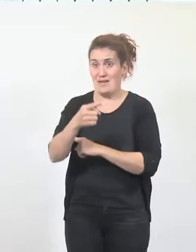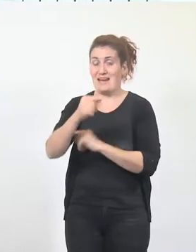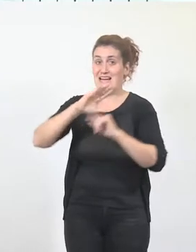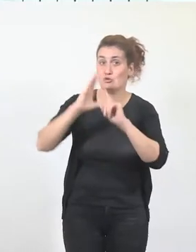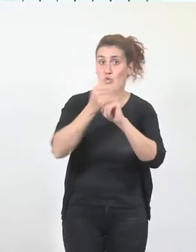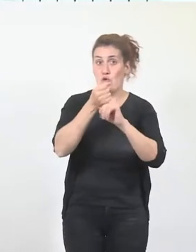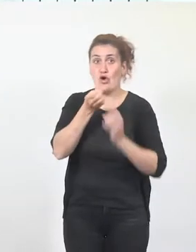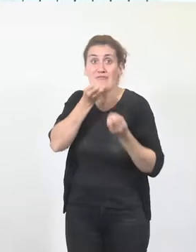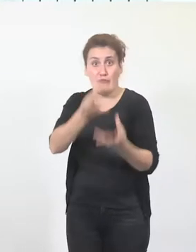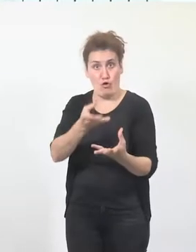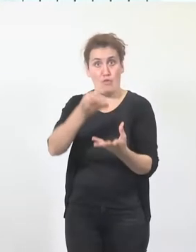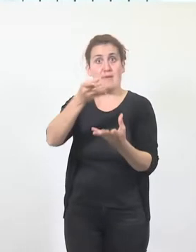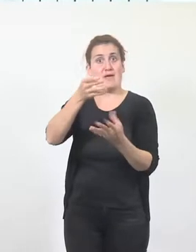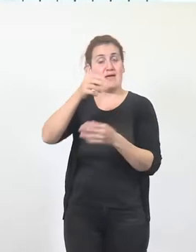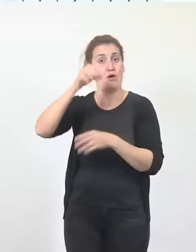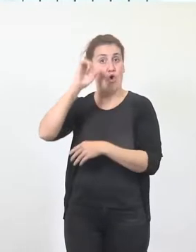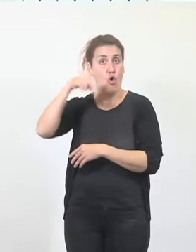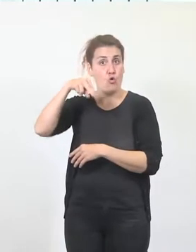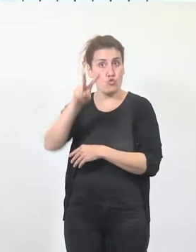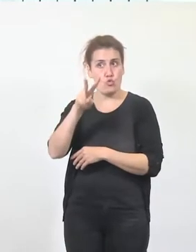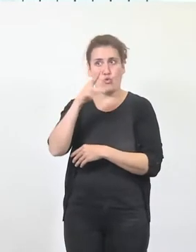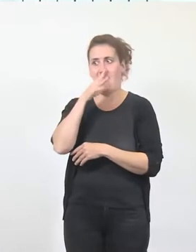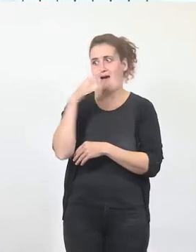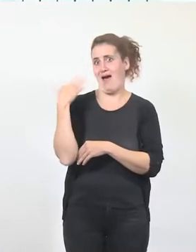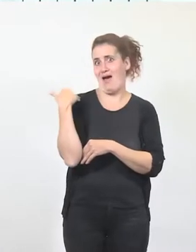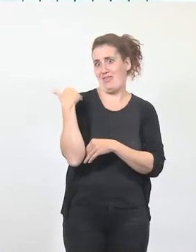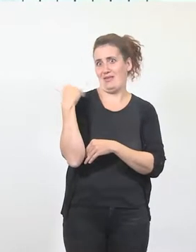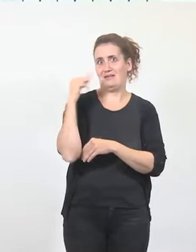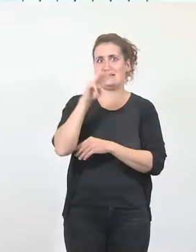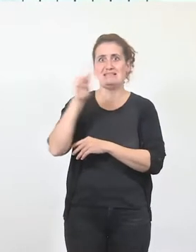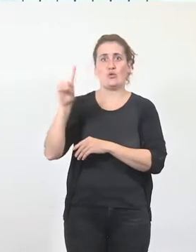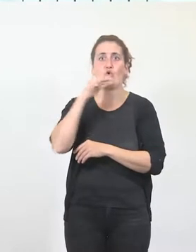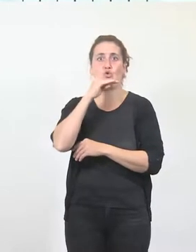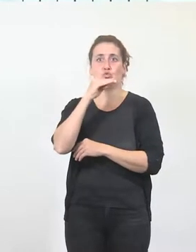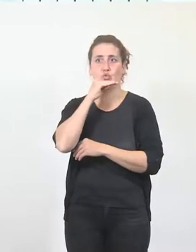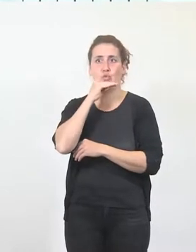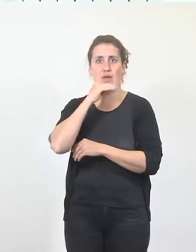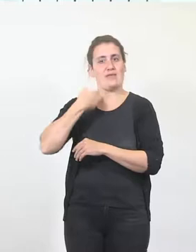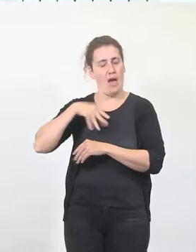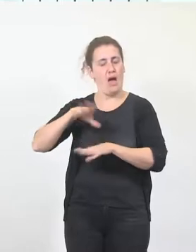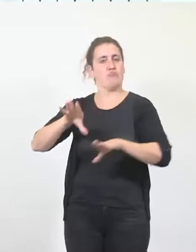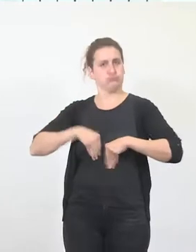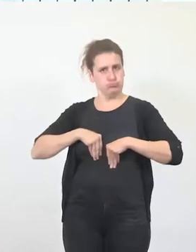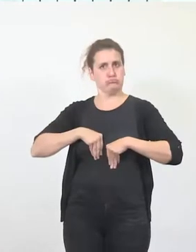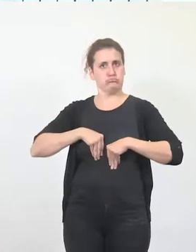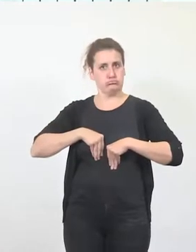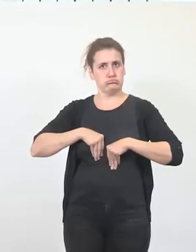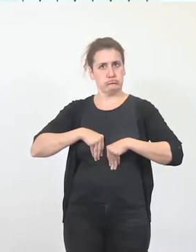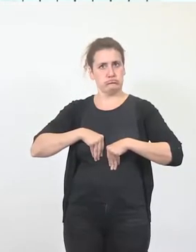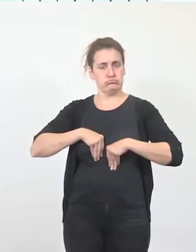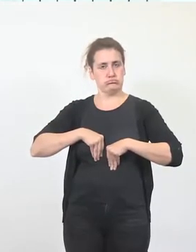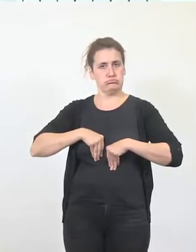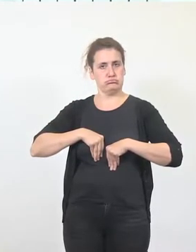Naciones Unidas que ha sido adoptado ahora el día 31 de